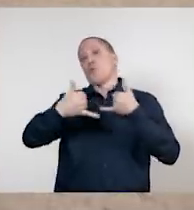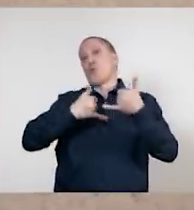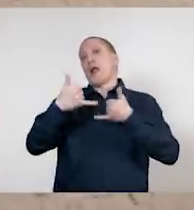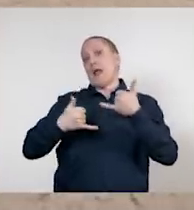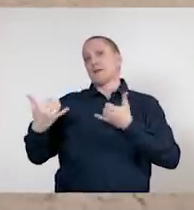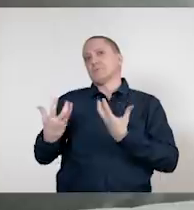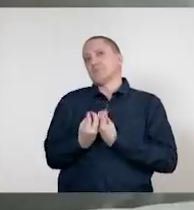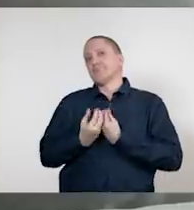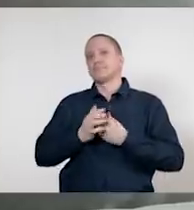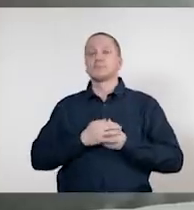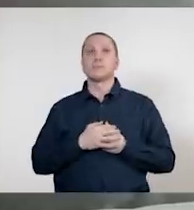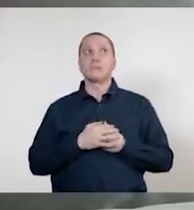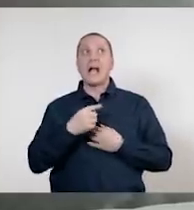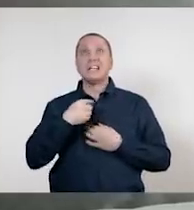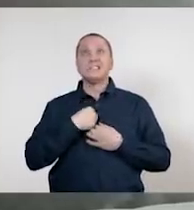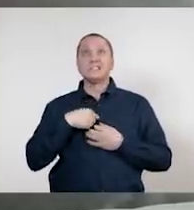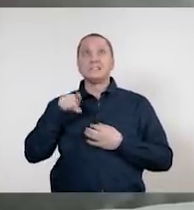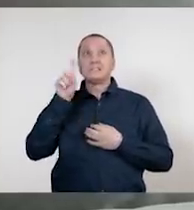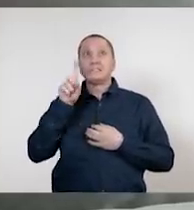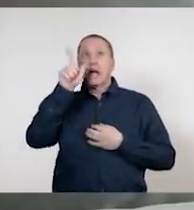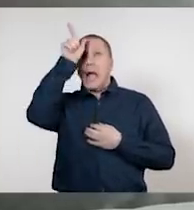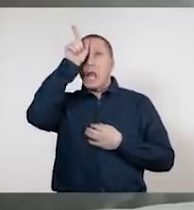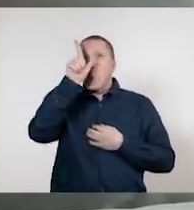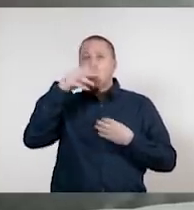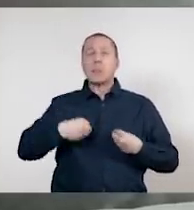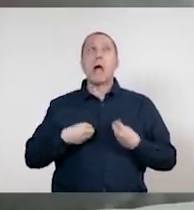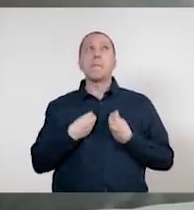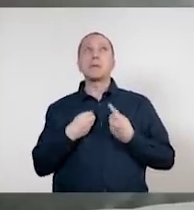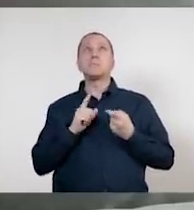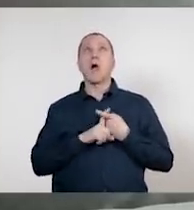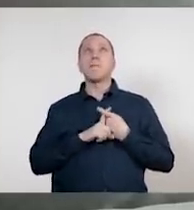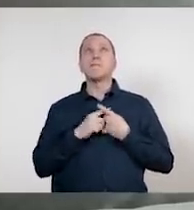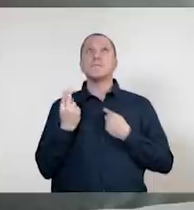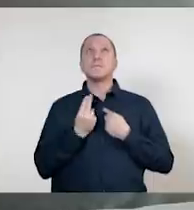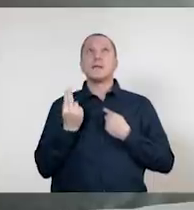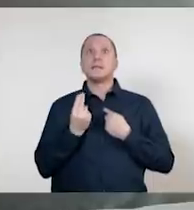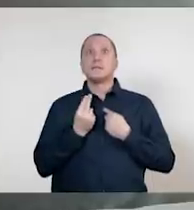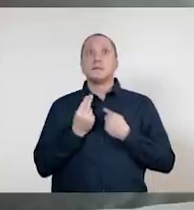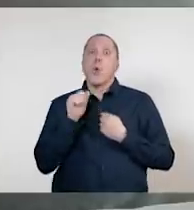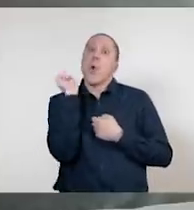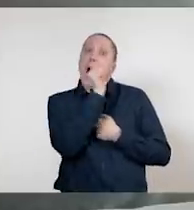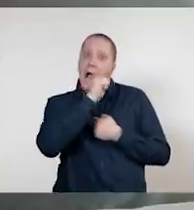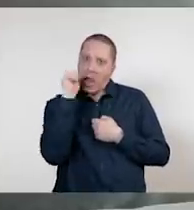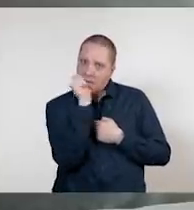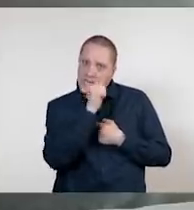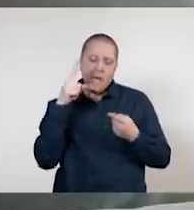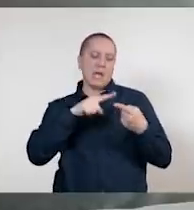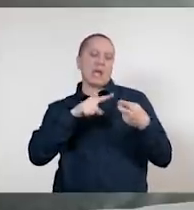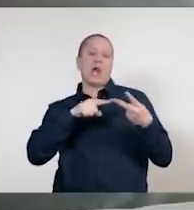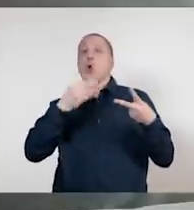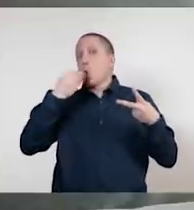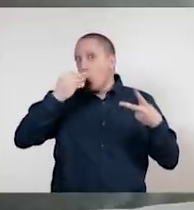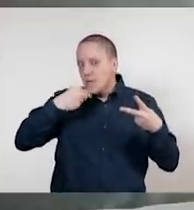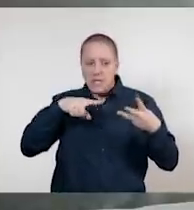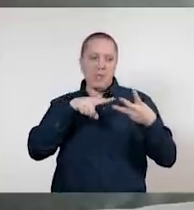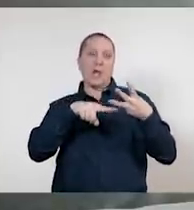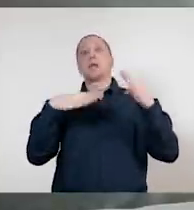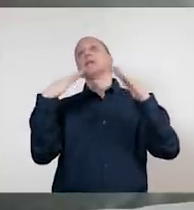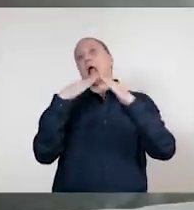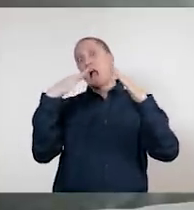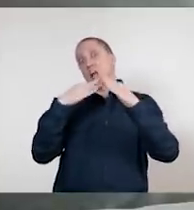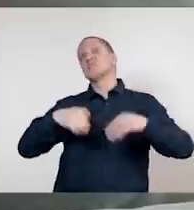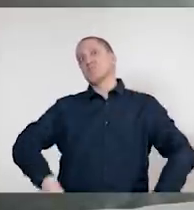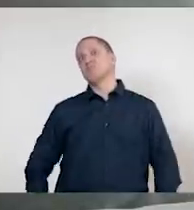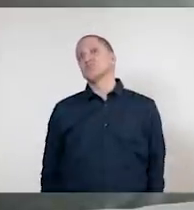y juguetes. Para vivir en la luna necesitaría aire, comida y